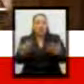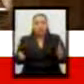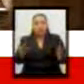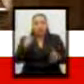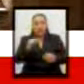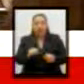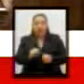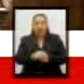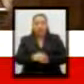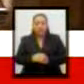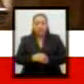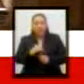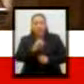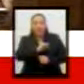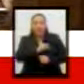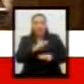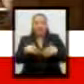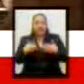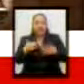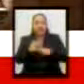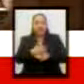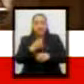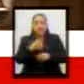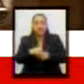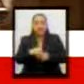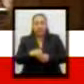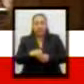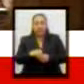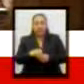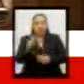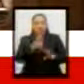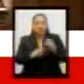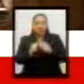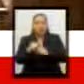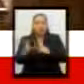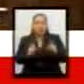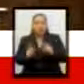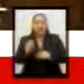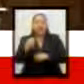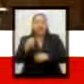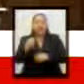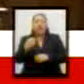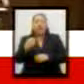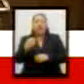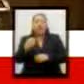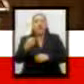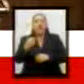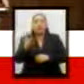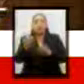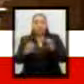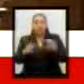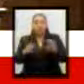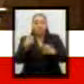que esta entidad pueda acceder en coordinación con la Dirección de Presupuesto Público a realizar el trabajo